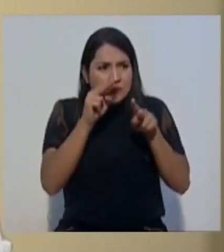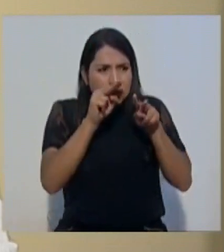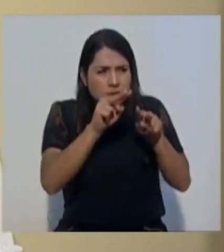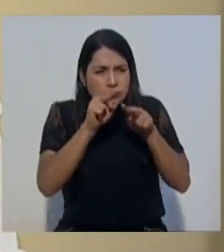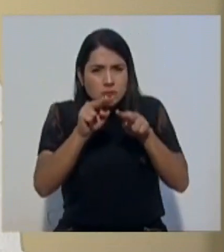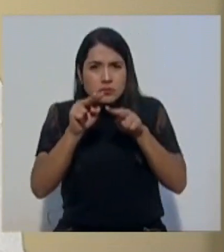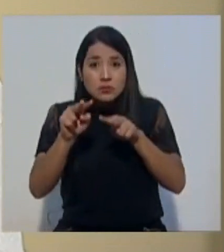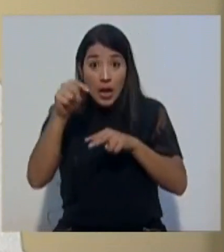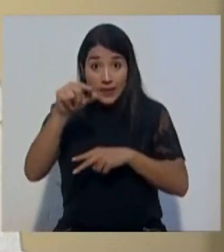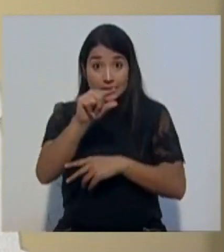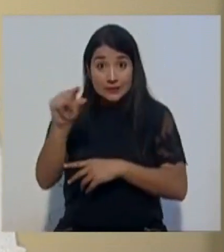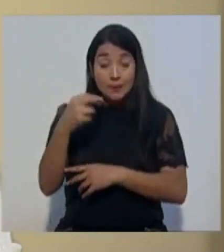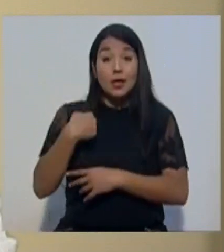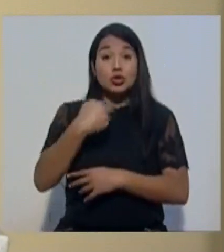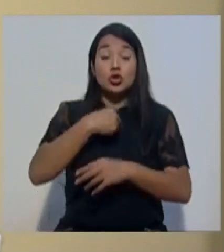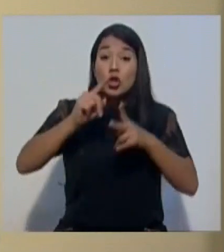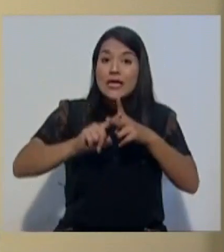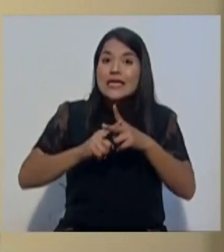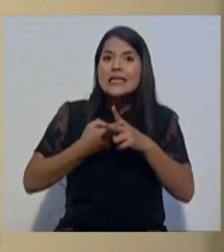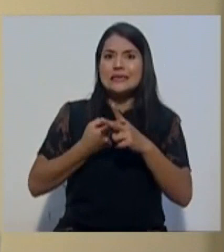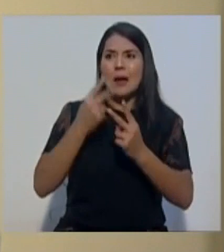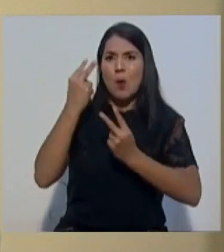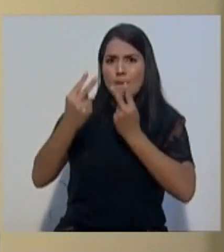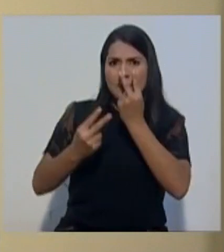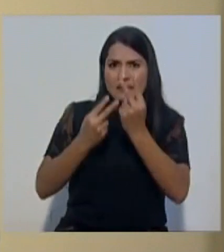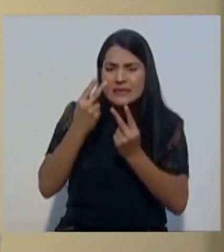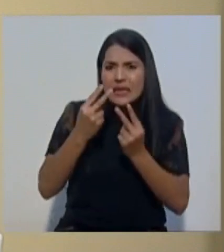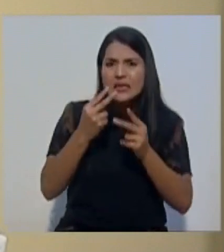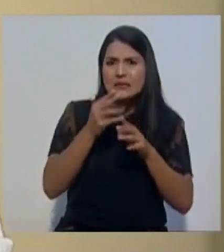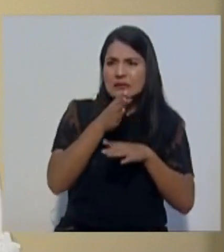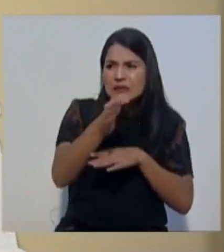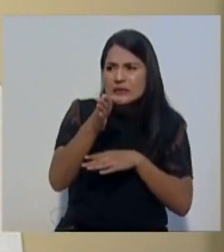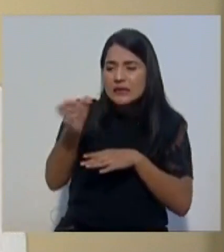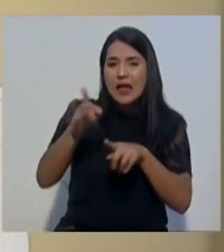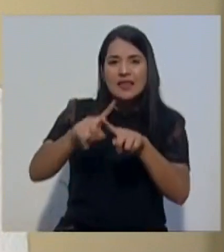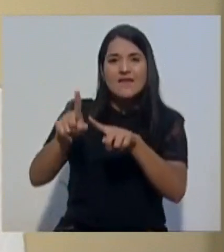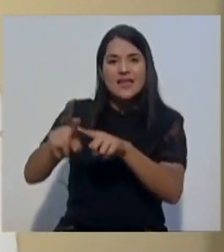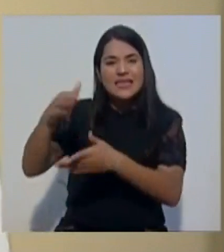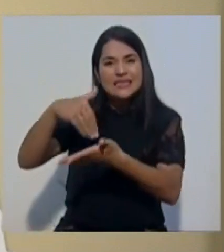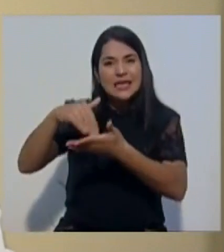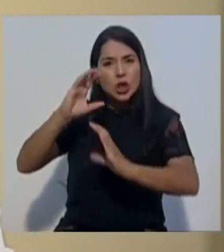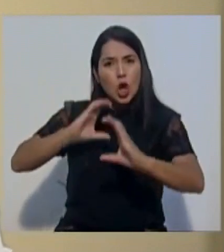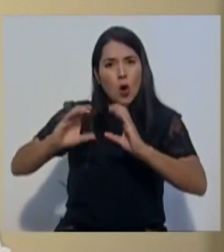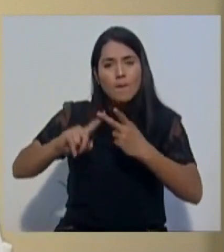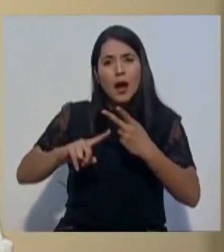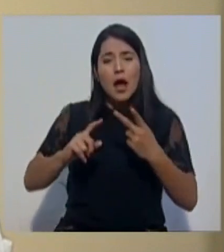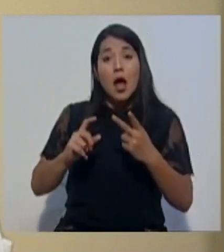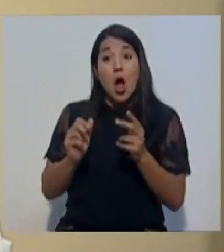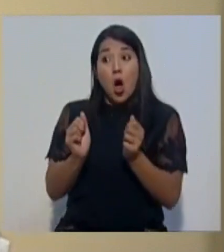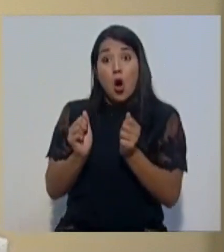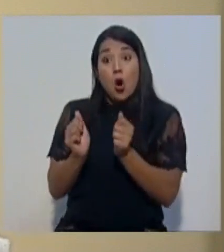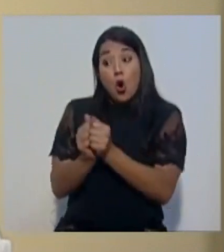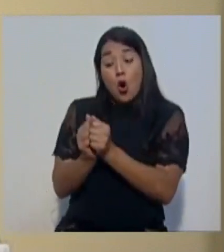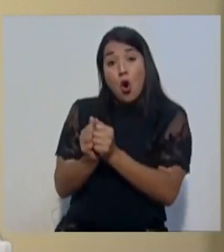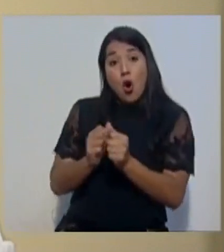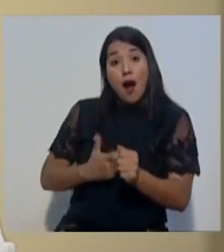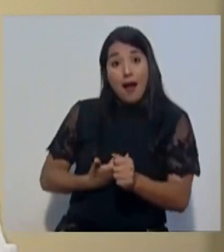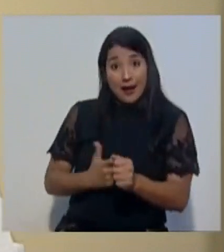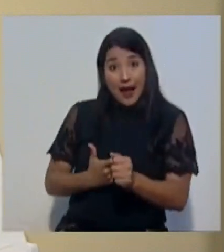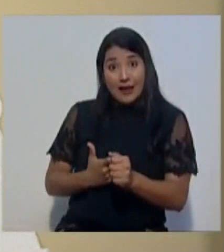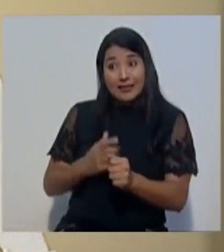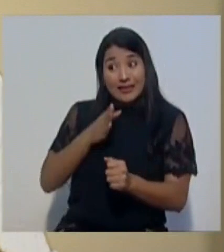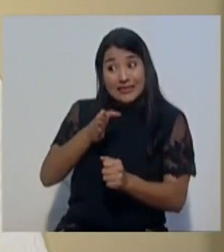vigilantes. Esta semana vamos a iniciar rutas por todos los centros comerciales con los alcaldes y gerentes de estos centros comerciales